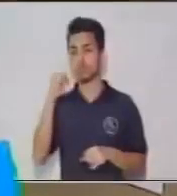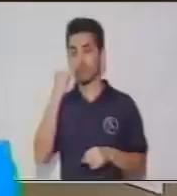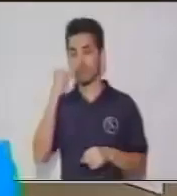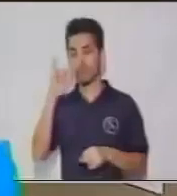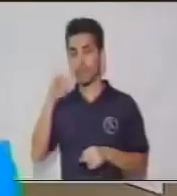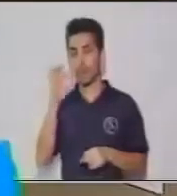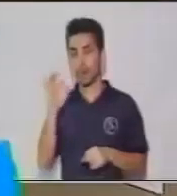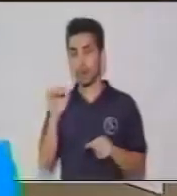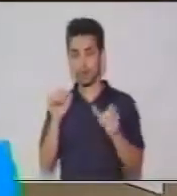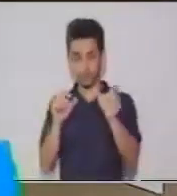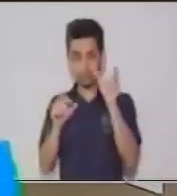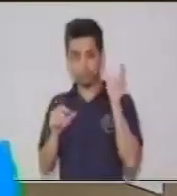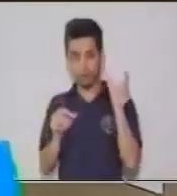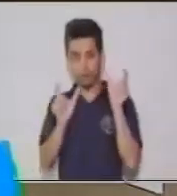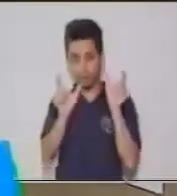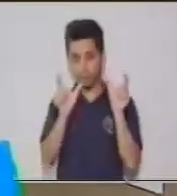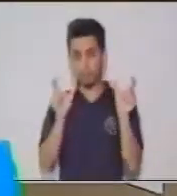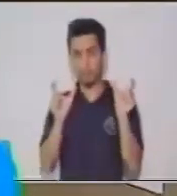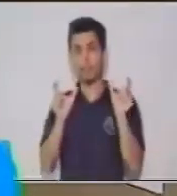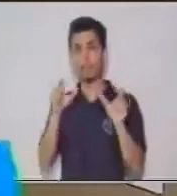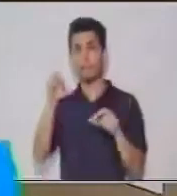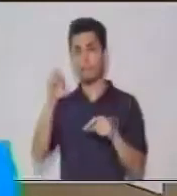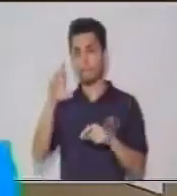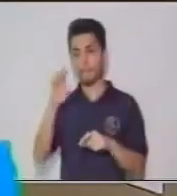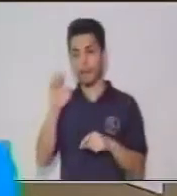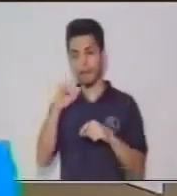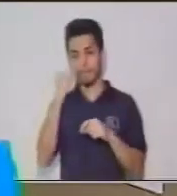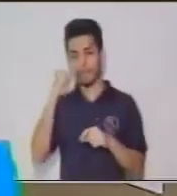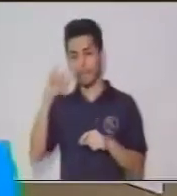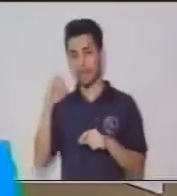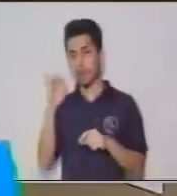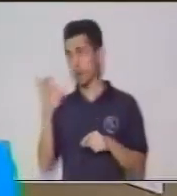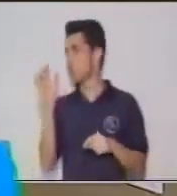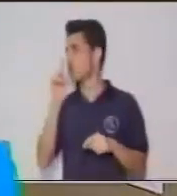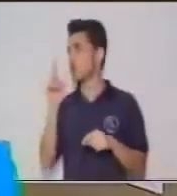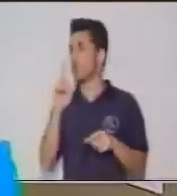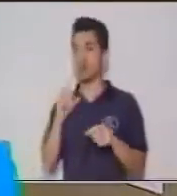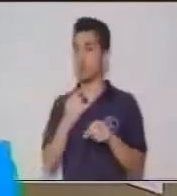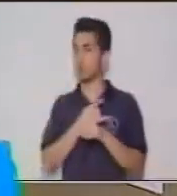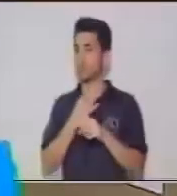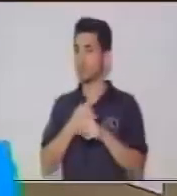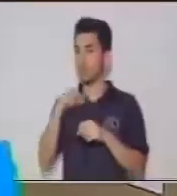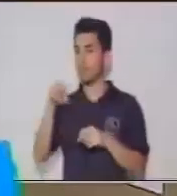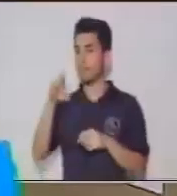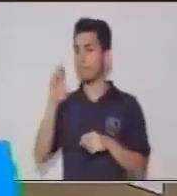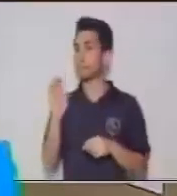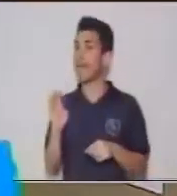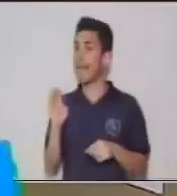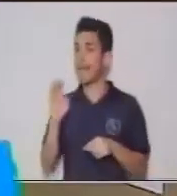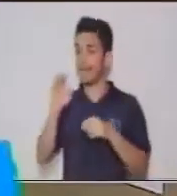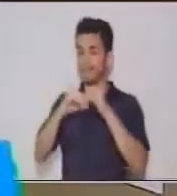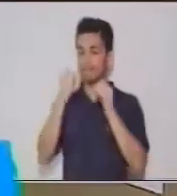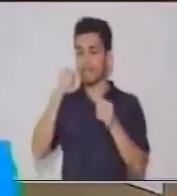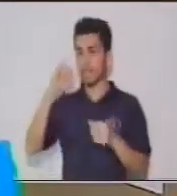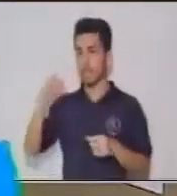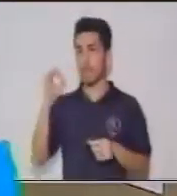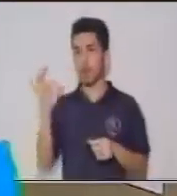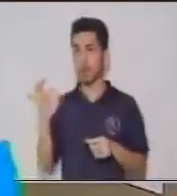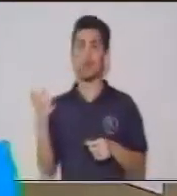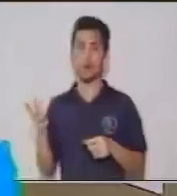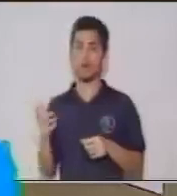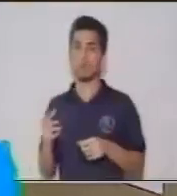está utilizando sufijos, no estamos utilizando prefijos, porque el prefijo sería entonces que usted va a